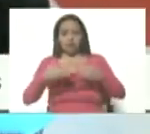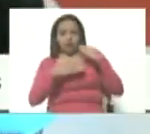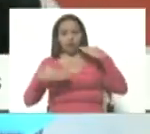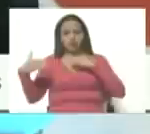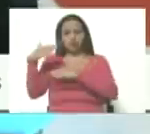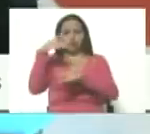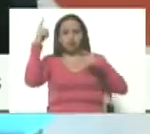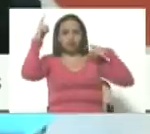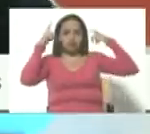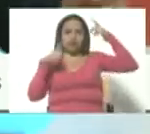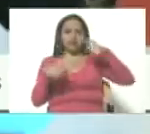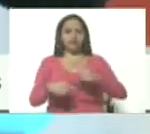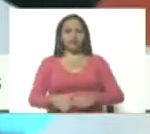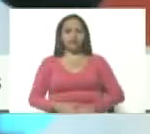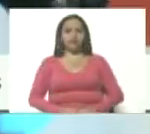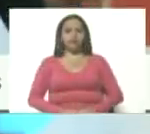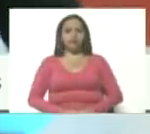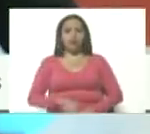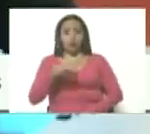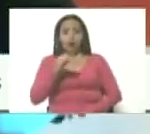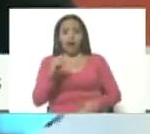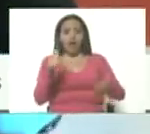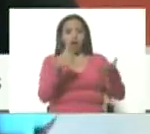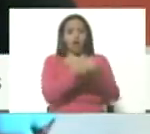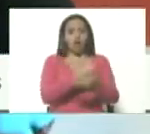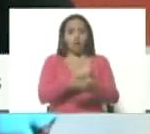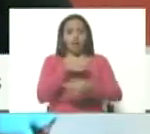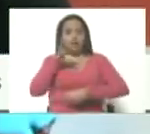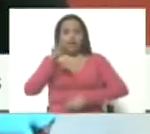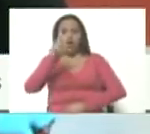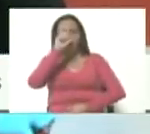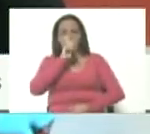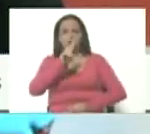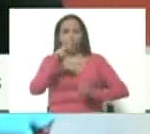Chávez. Cuando hubo el golpe de Estado en el 2002,